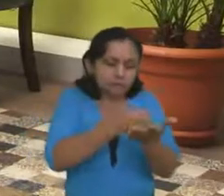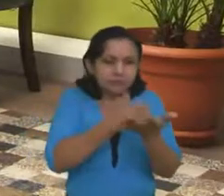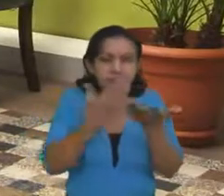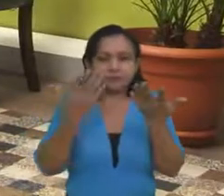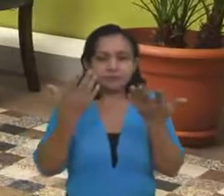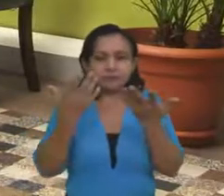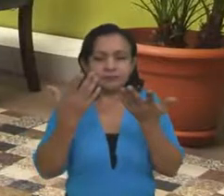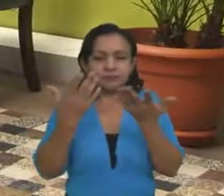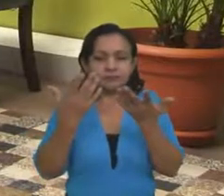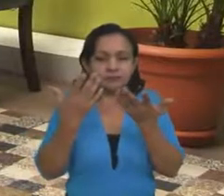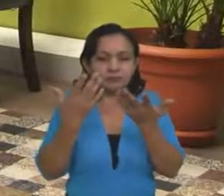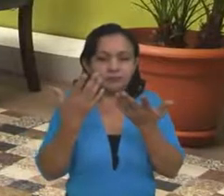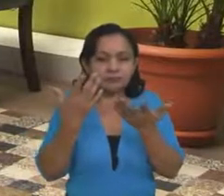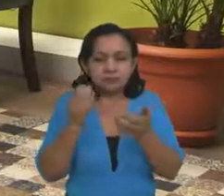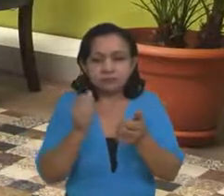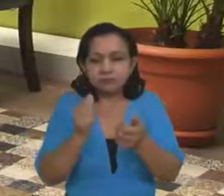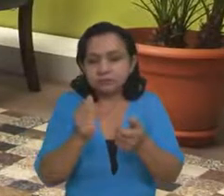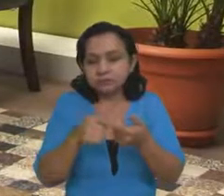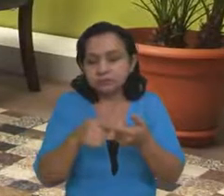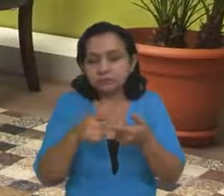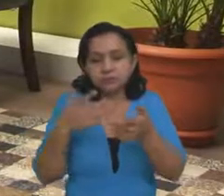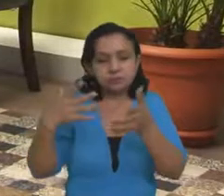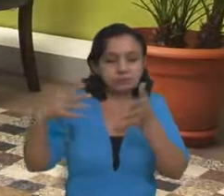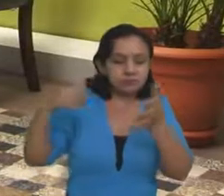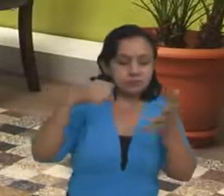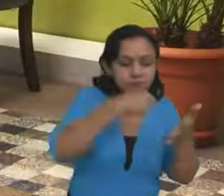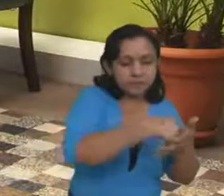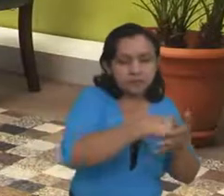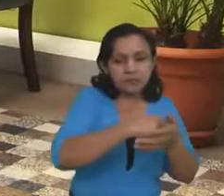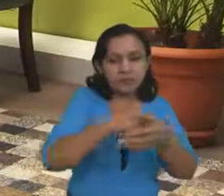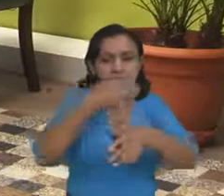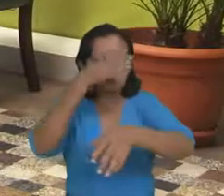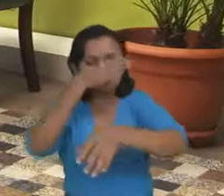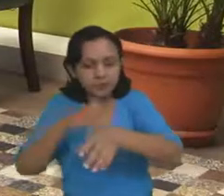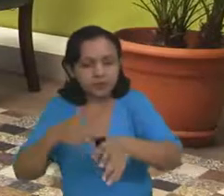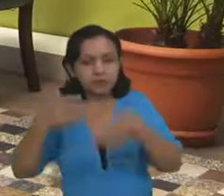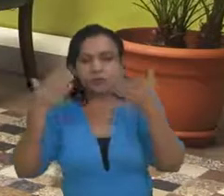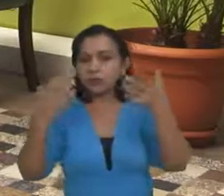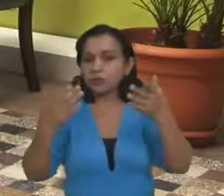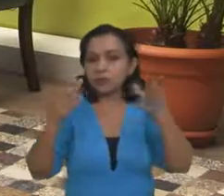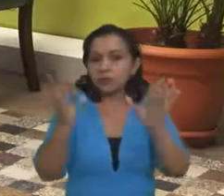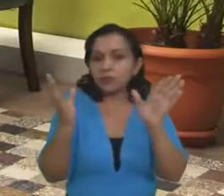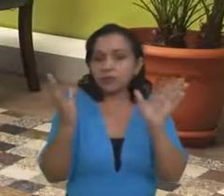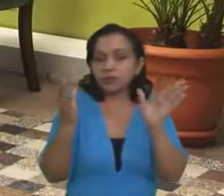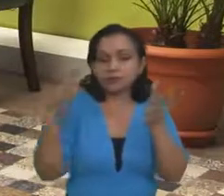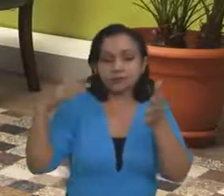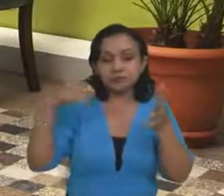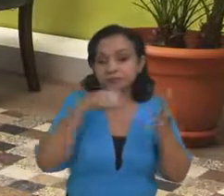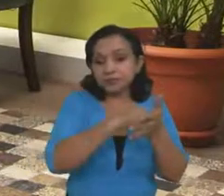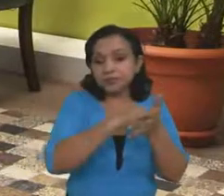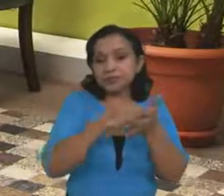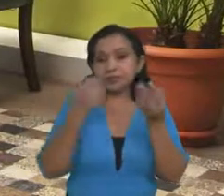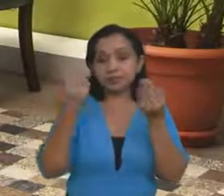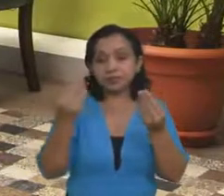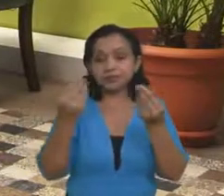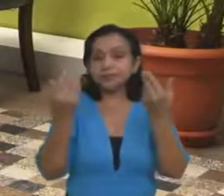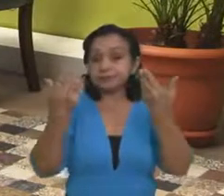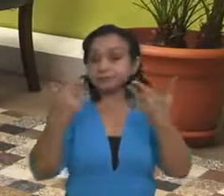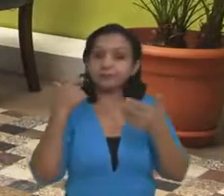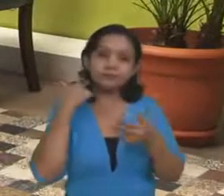sea deportes o accidentes de vehículo, pues accidentes de tránsito, que son muy comunes,